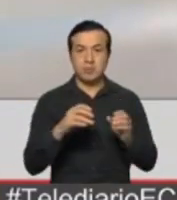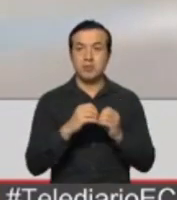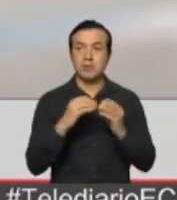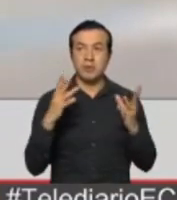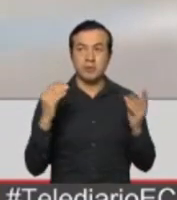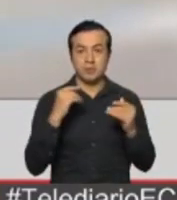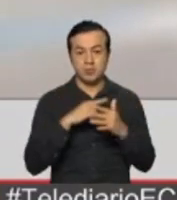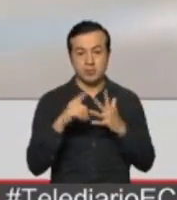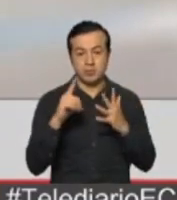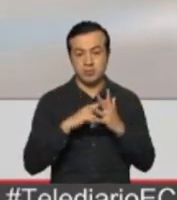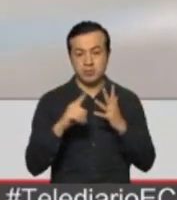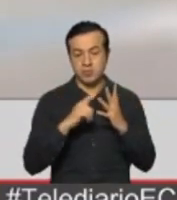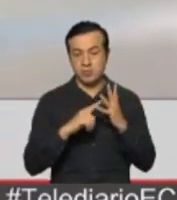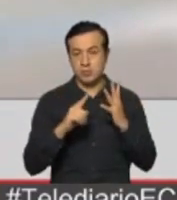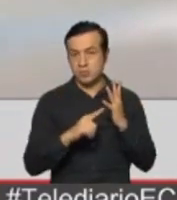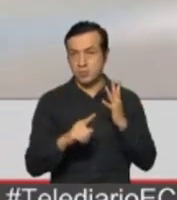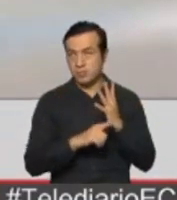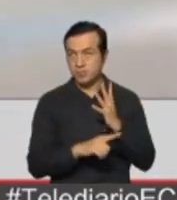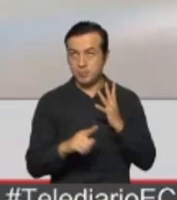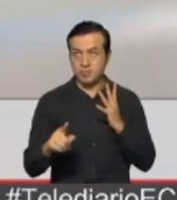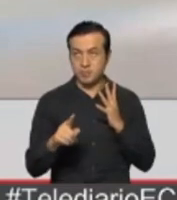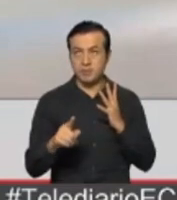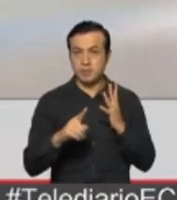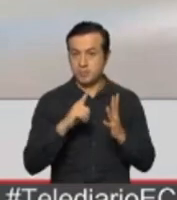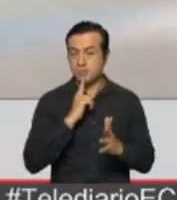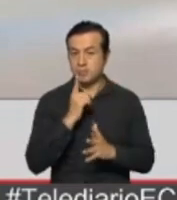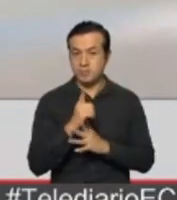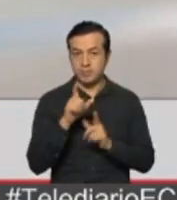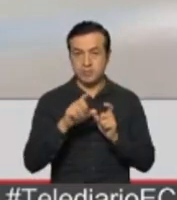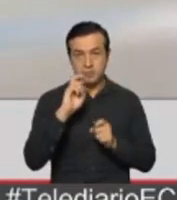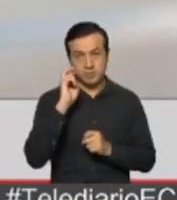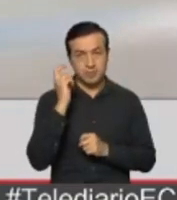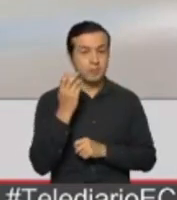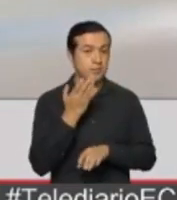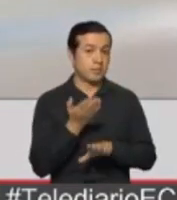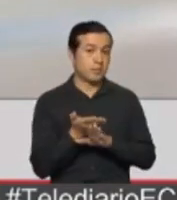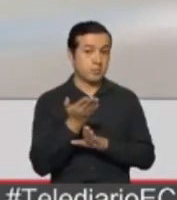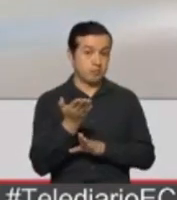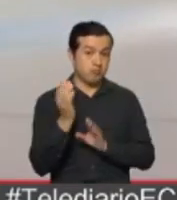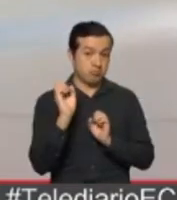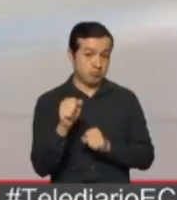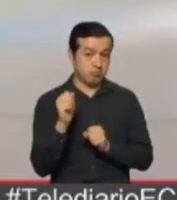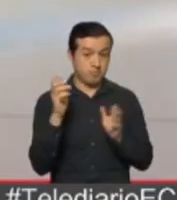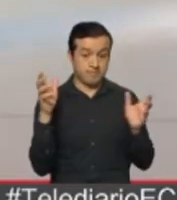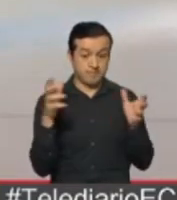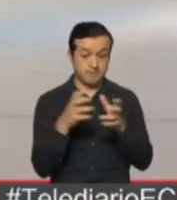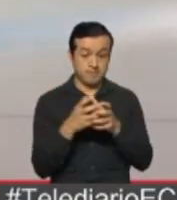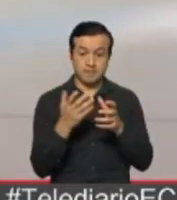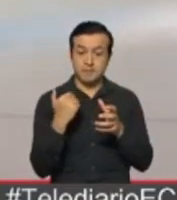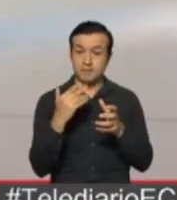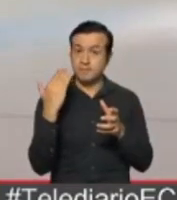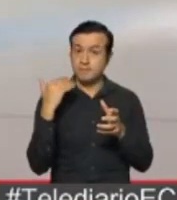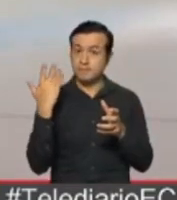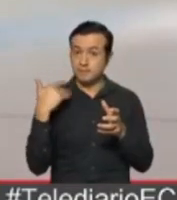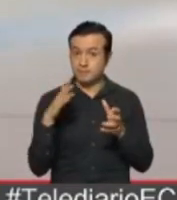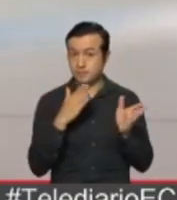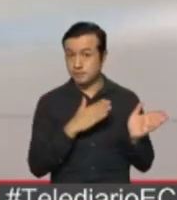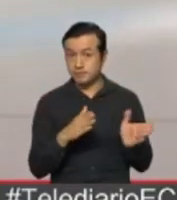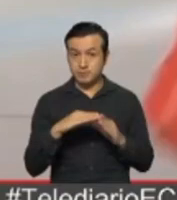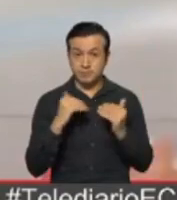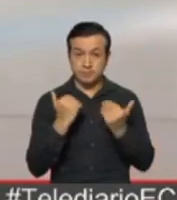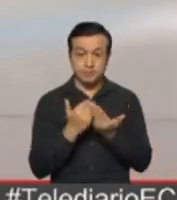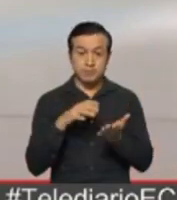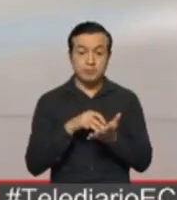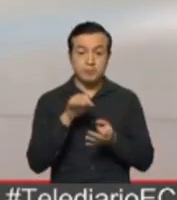una variada también opción para los turistas nosotros conformamos hace algunos años ya la comisión